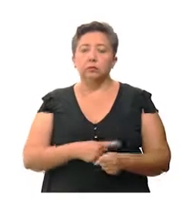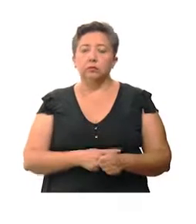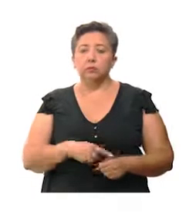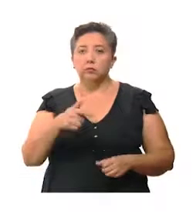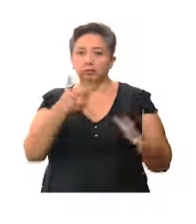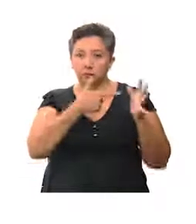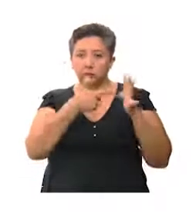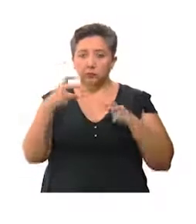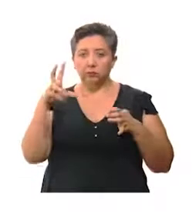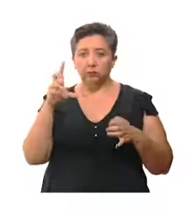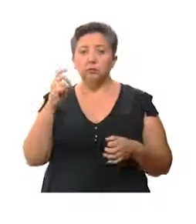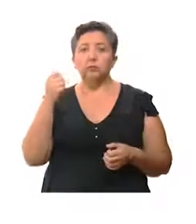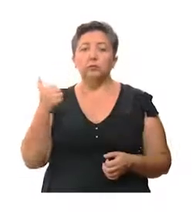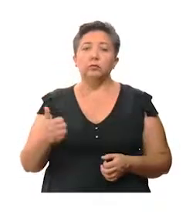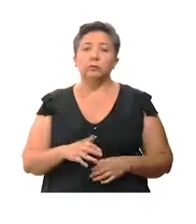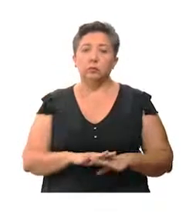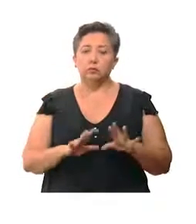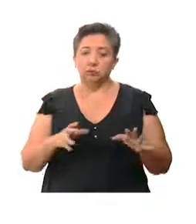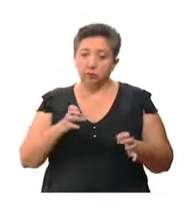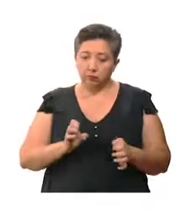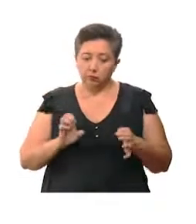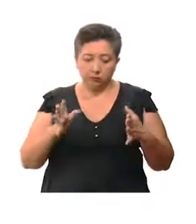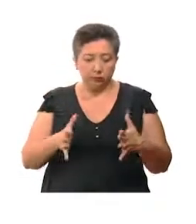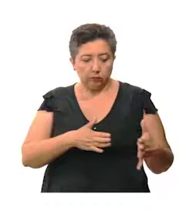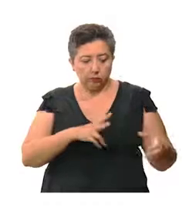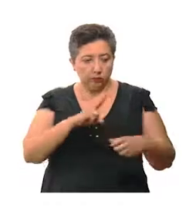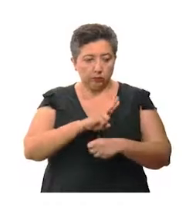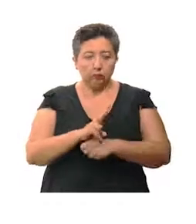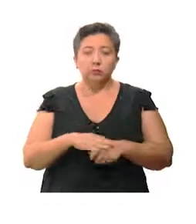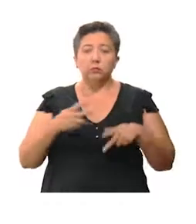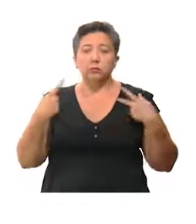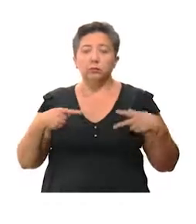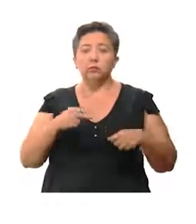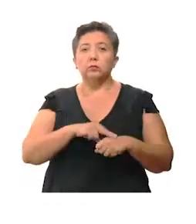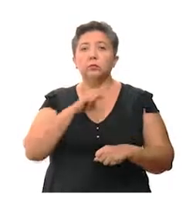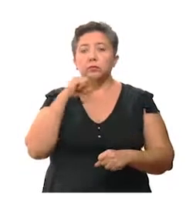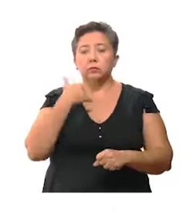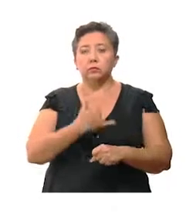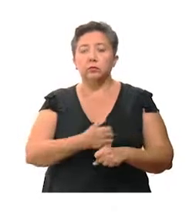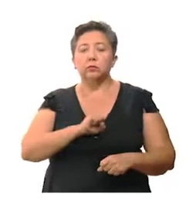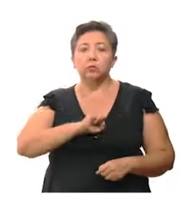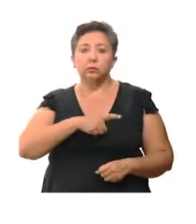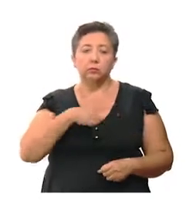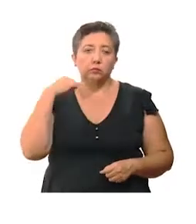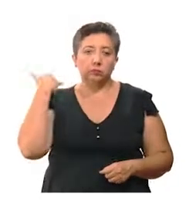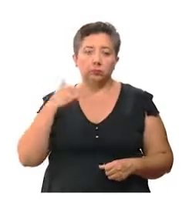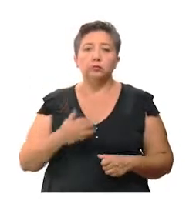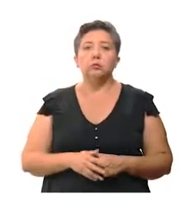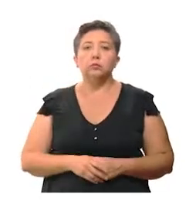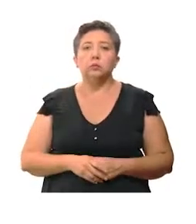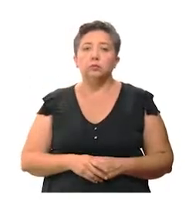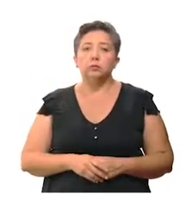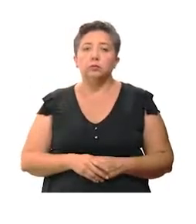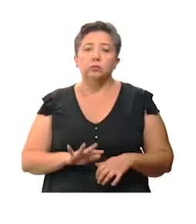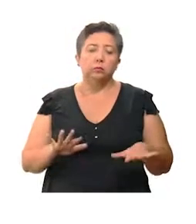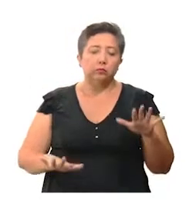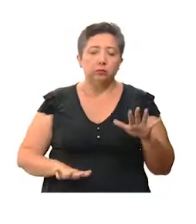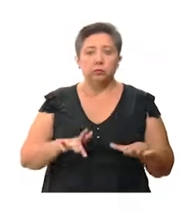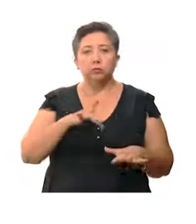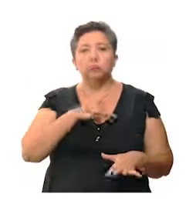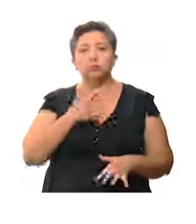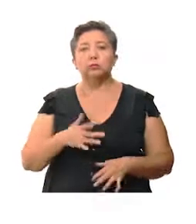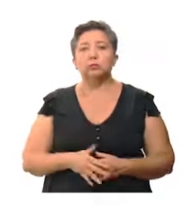activos, 736 están estables, aisladas, monitoreadas por personal médico de los servicios de salud de Yucatán.